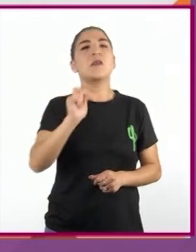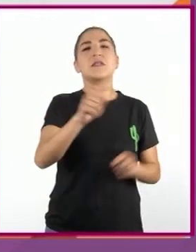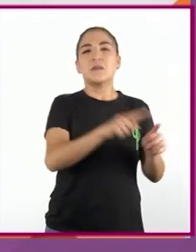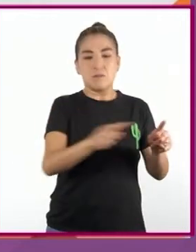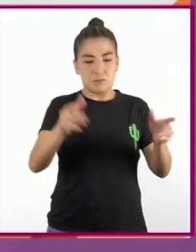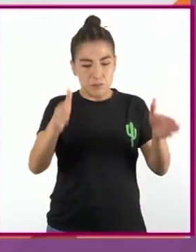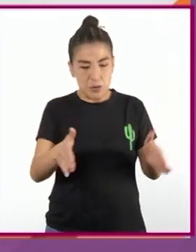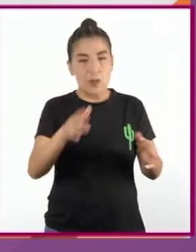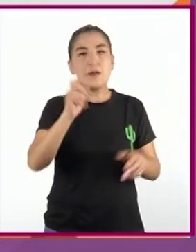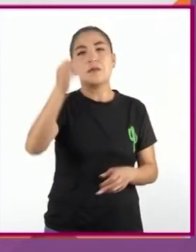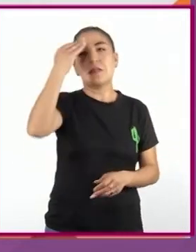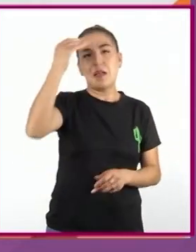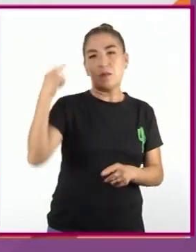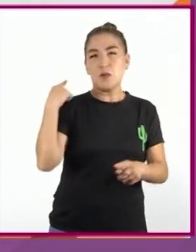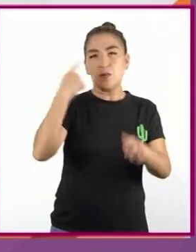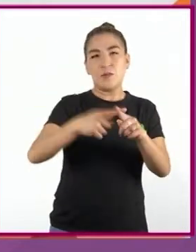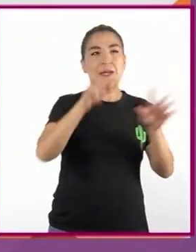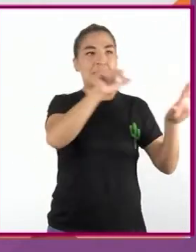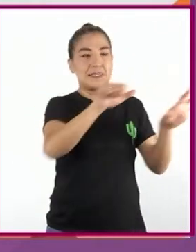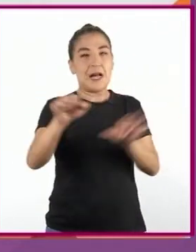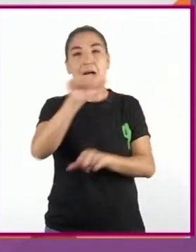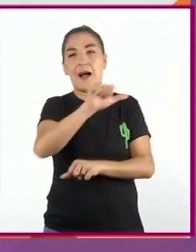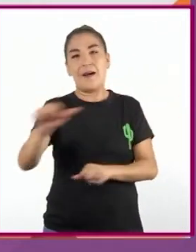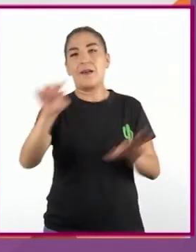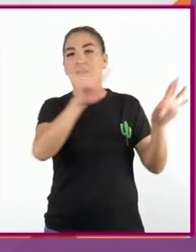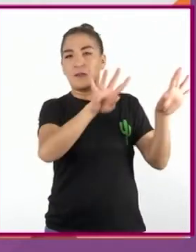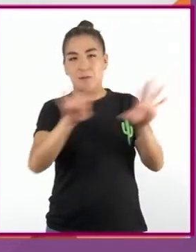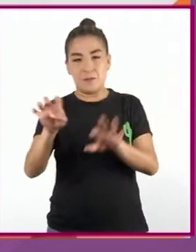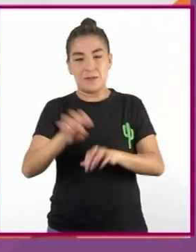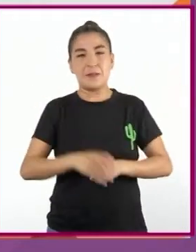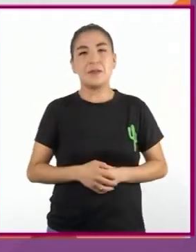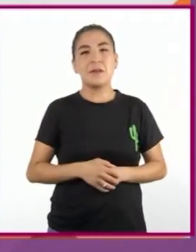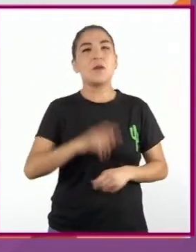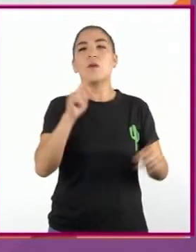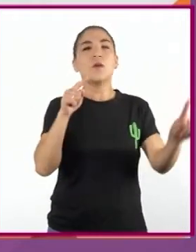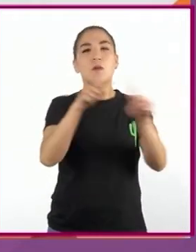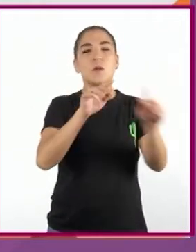al periodo 600 al 900, es decir, la etapa